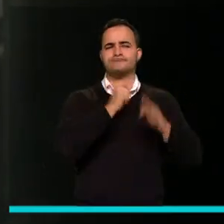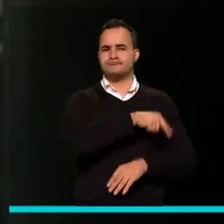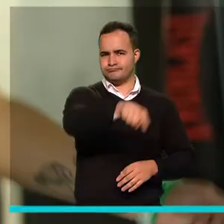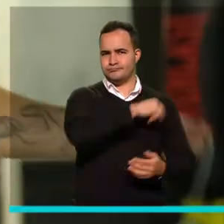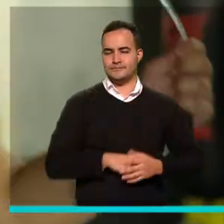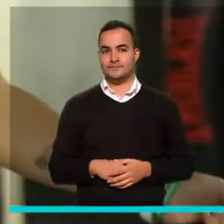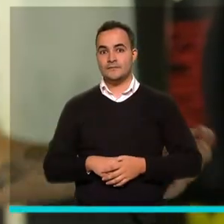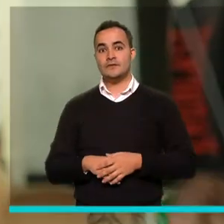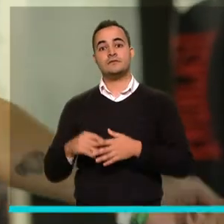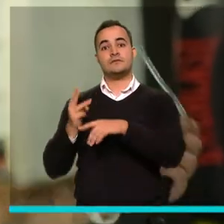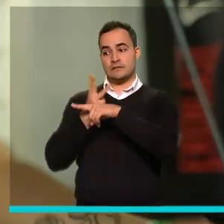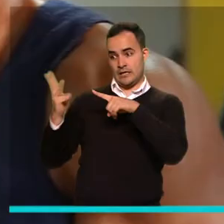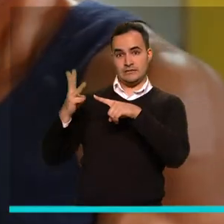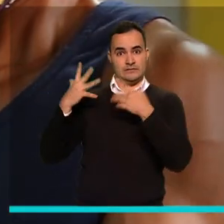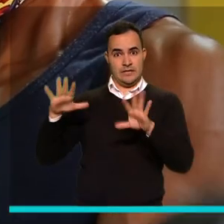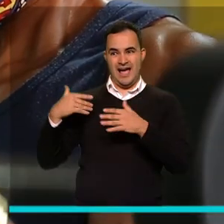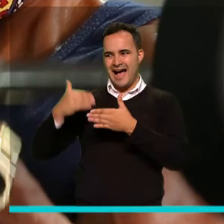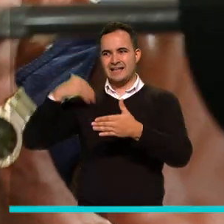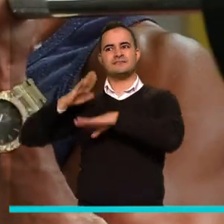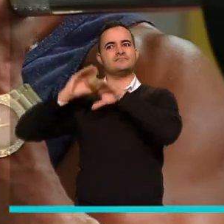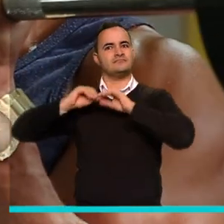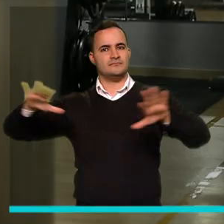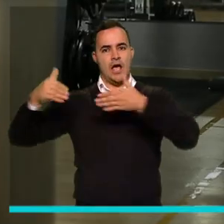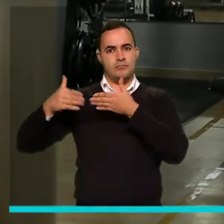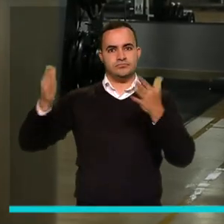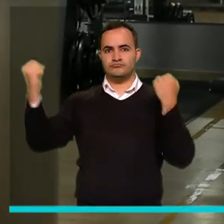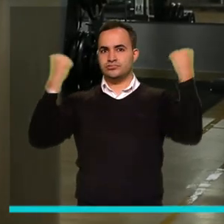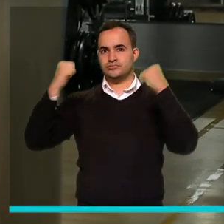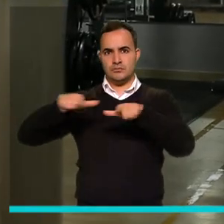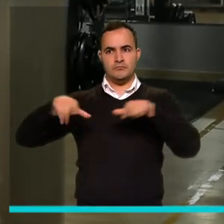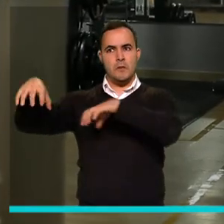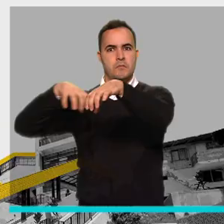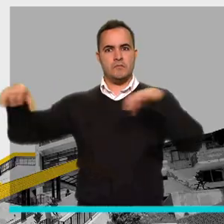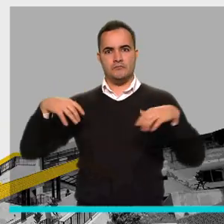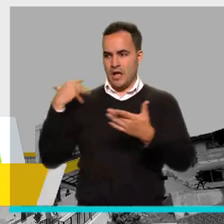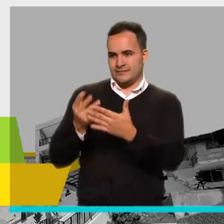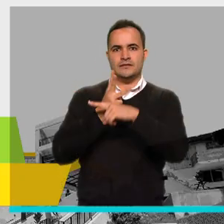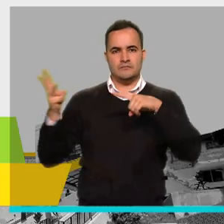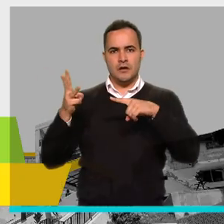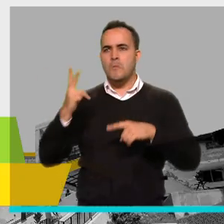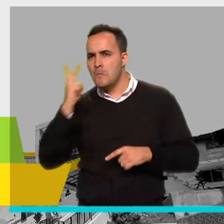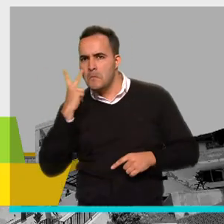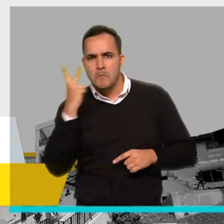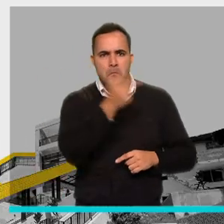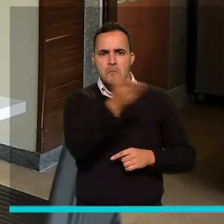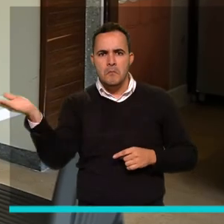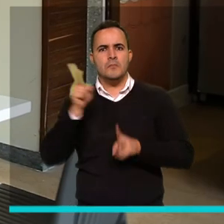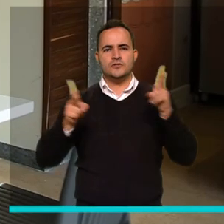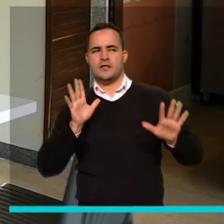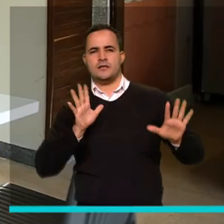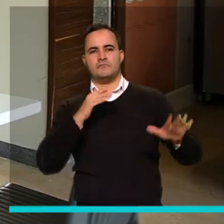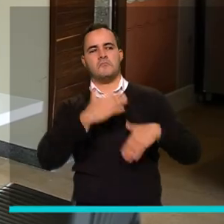Van 3 semanas desde la apertura de los gimnasios. En todo el sector vemos cómo la gente va recuperando gradualmente la confianza.